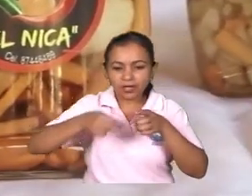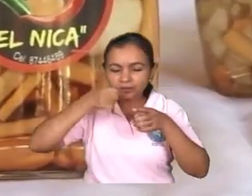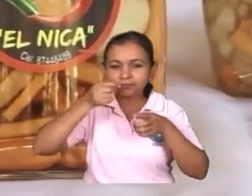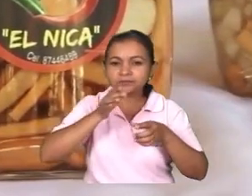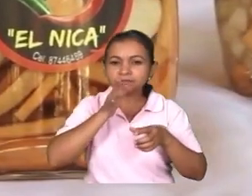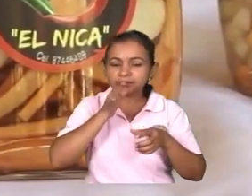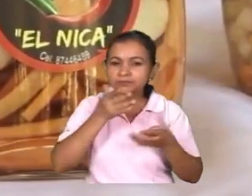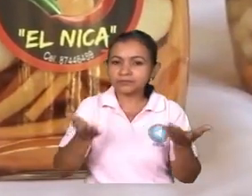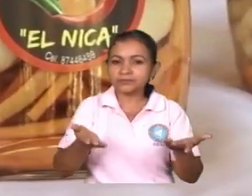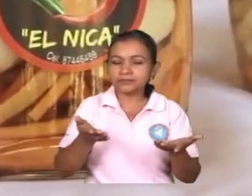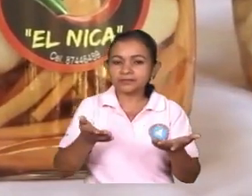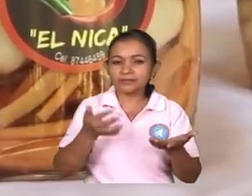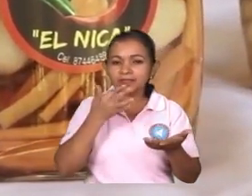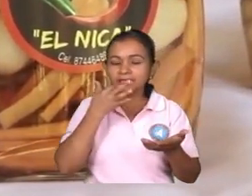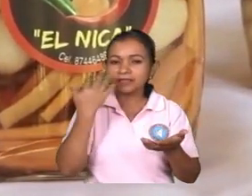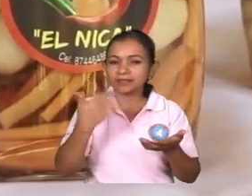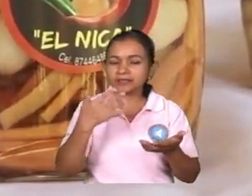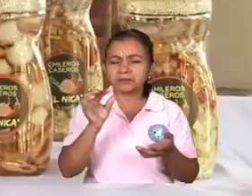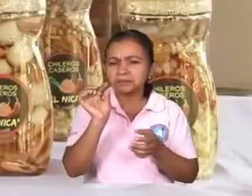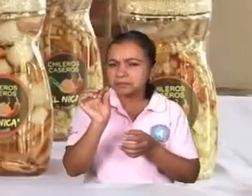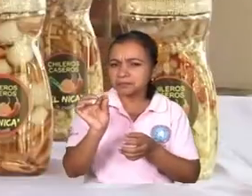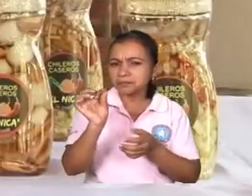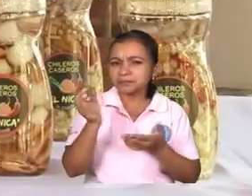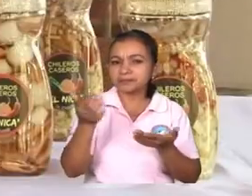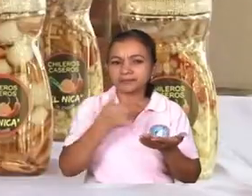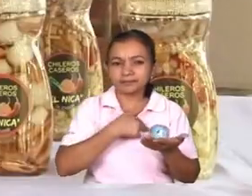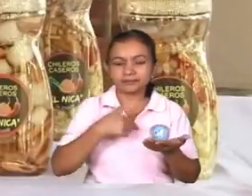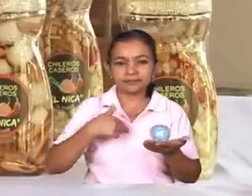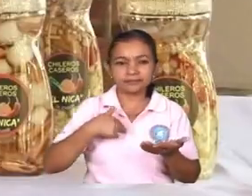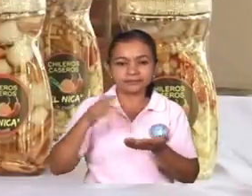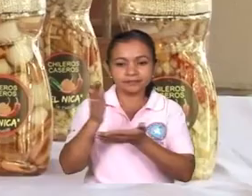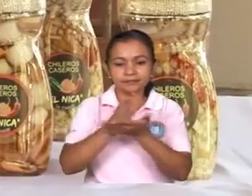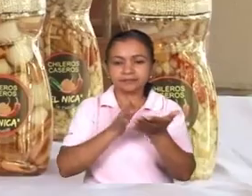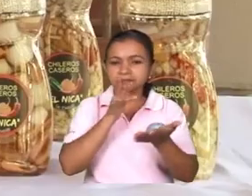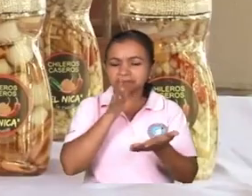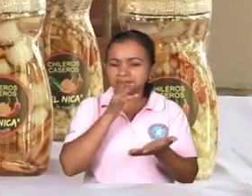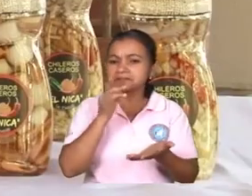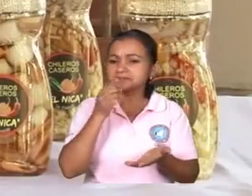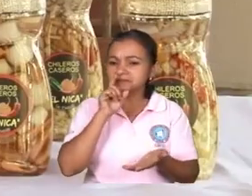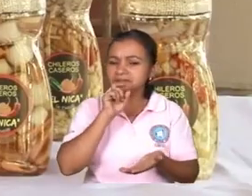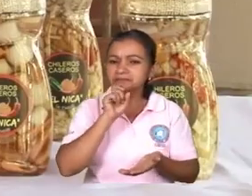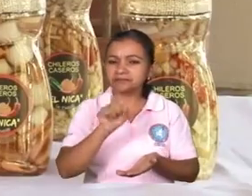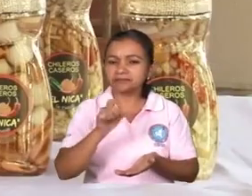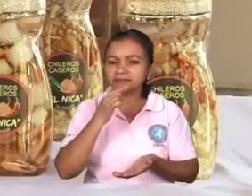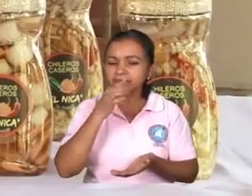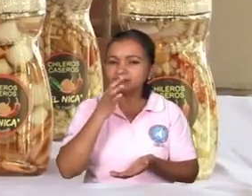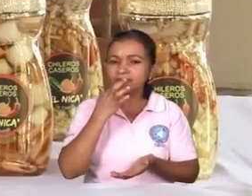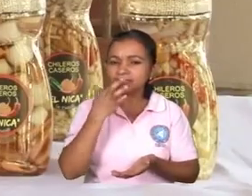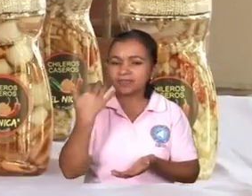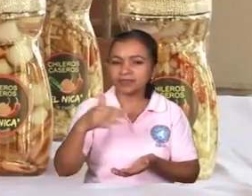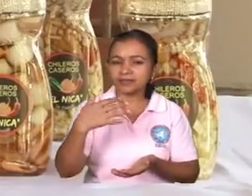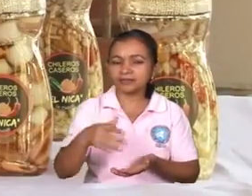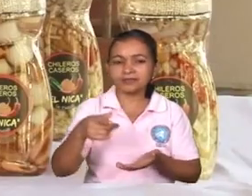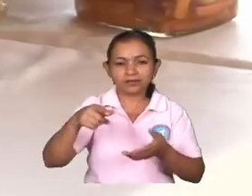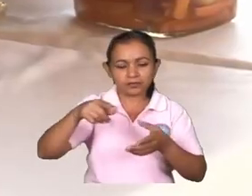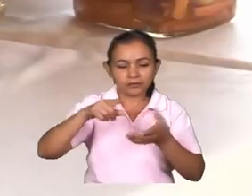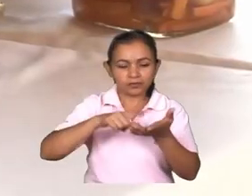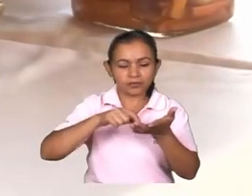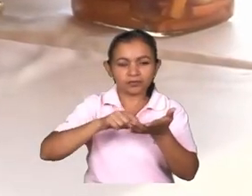niños, que a pesar del picante que él lleva, ¿ya? Que hay niños que toleran inclusive el picante, lo están consumiendo con gallo